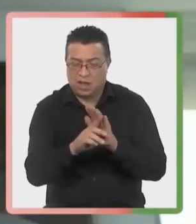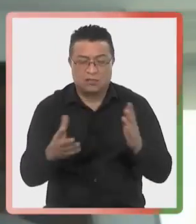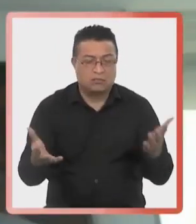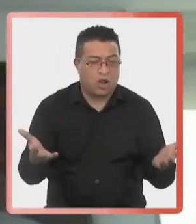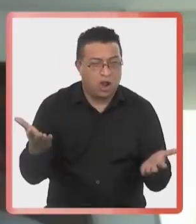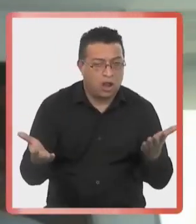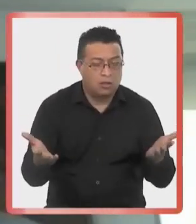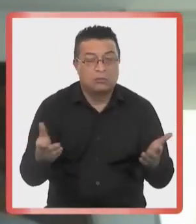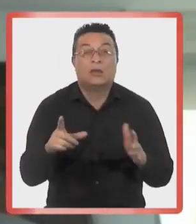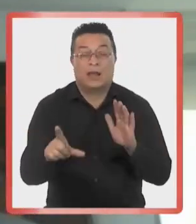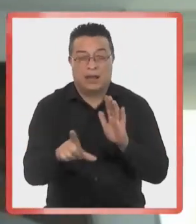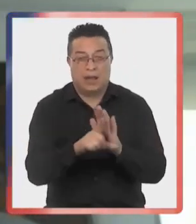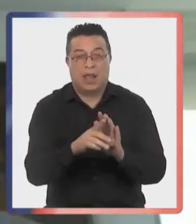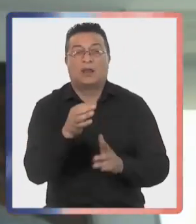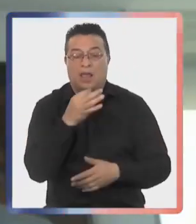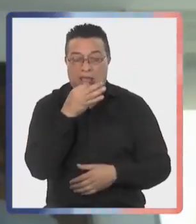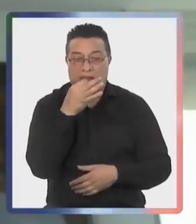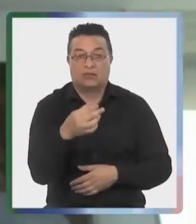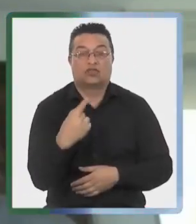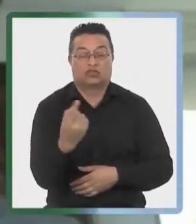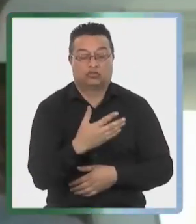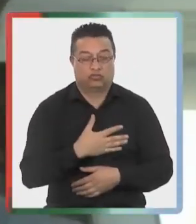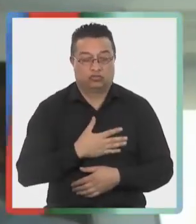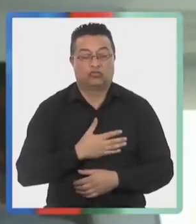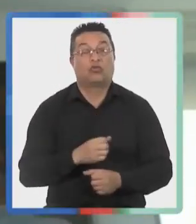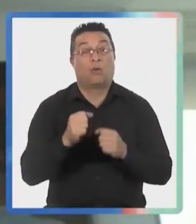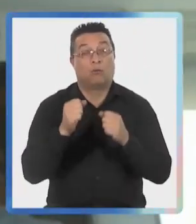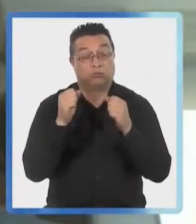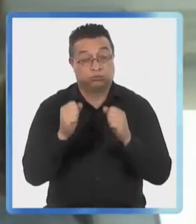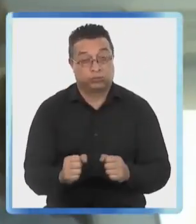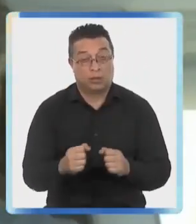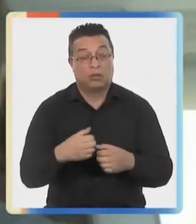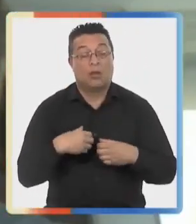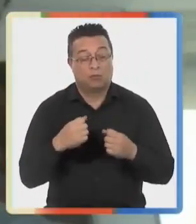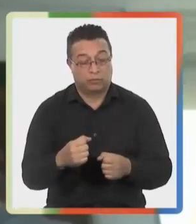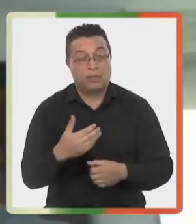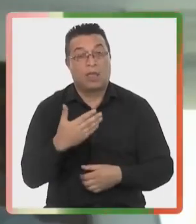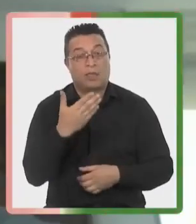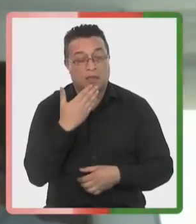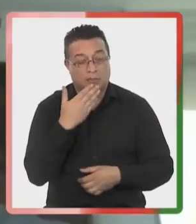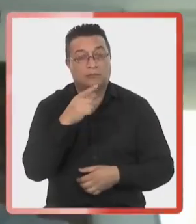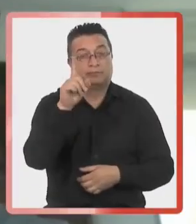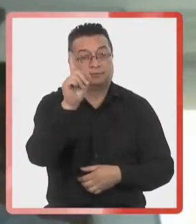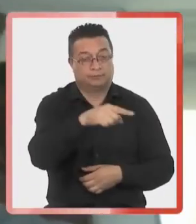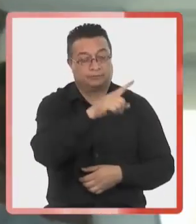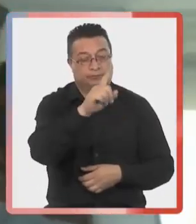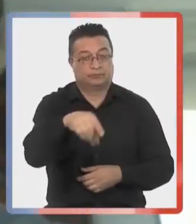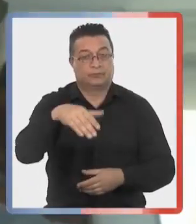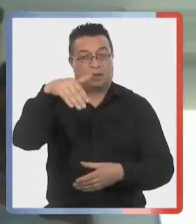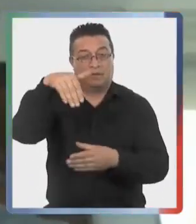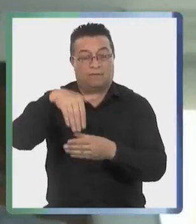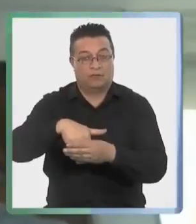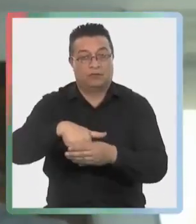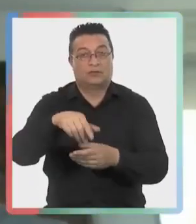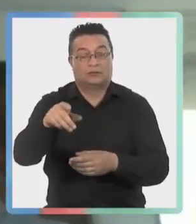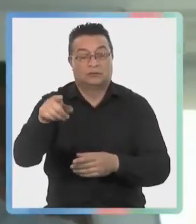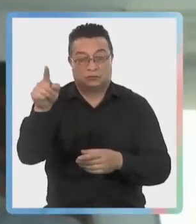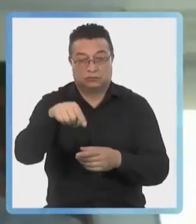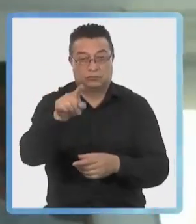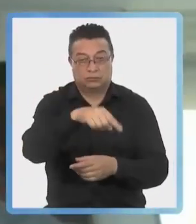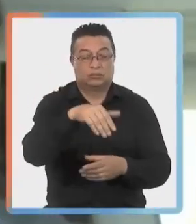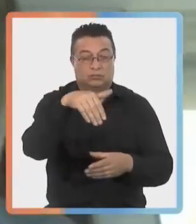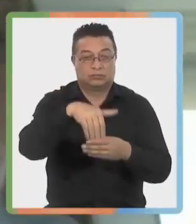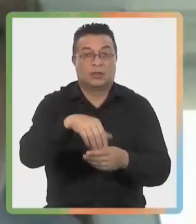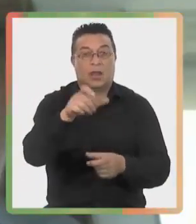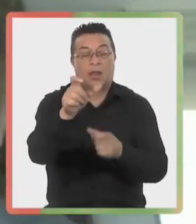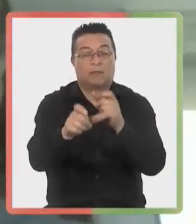La ley establece que nosotros podemos, o debemos más bien, eliminar del padrón de cada elección a